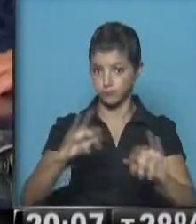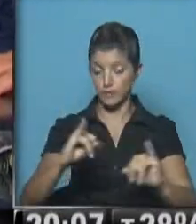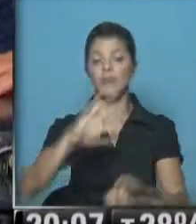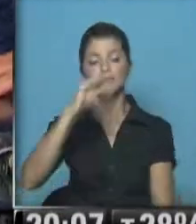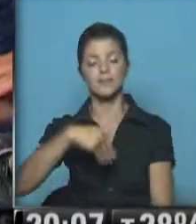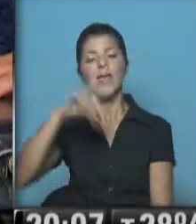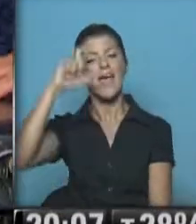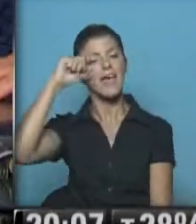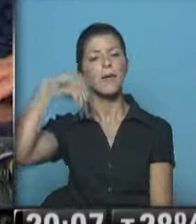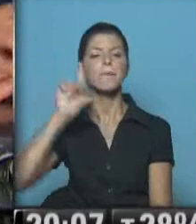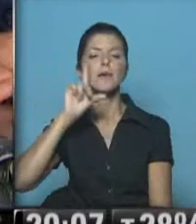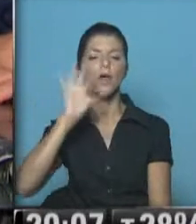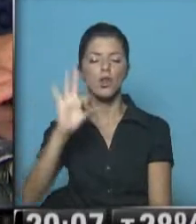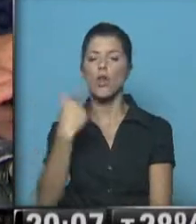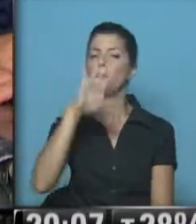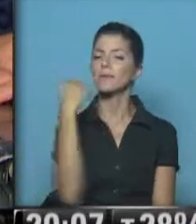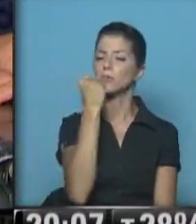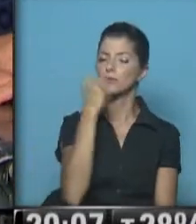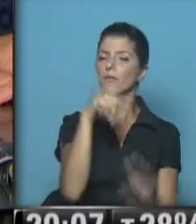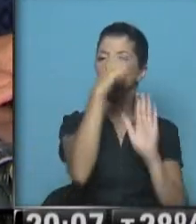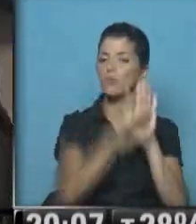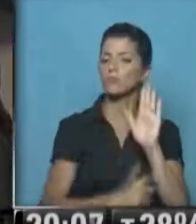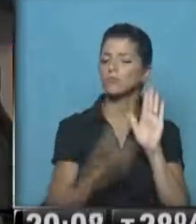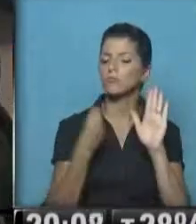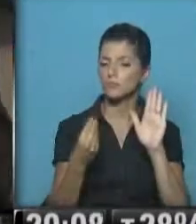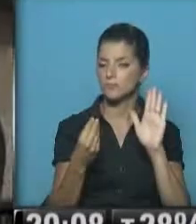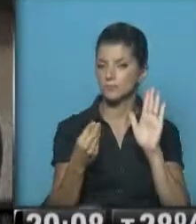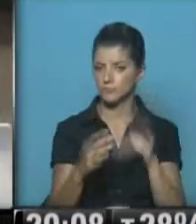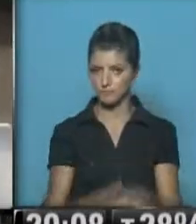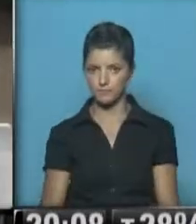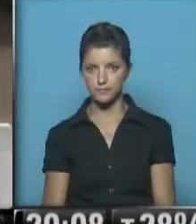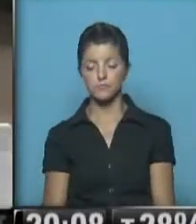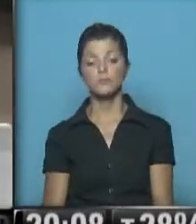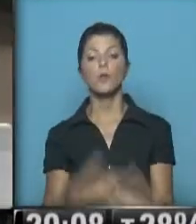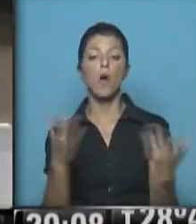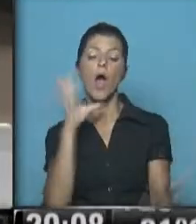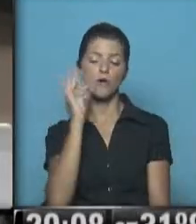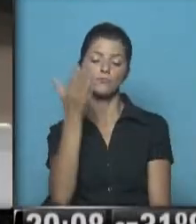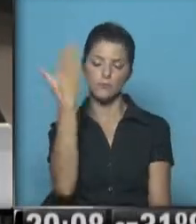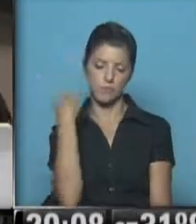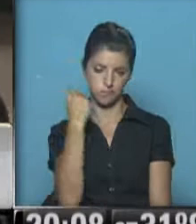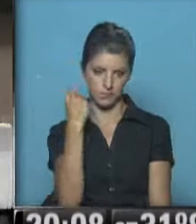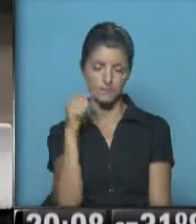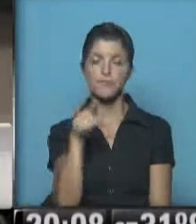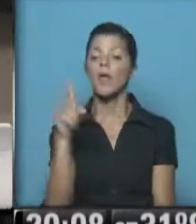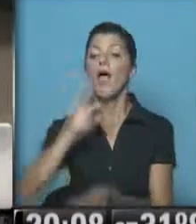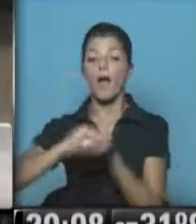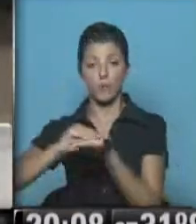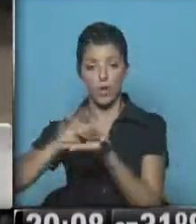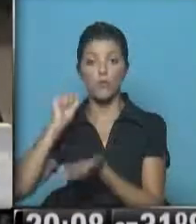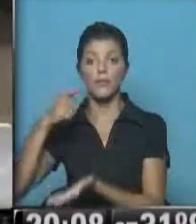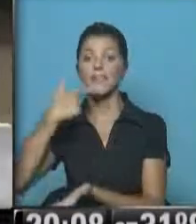Emilio Ruchaski. ¿Cuáles son los tramos centrales de este comunicado, Emilio? Bueno, algunas cosas ya adelantamos. A ver, el abogado de